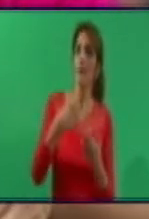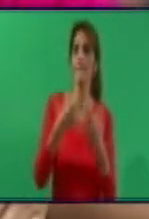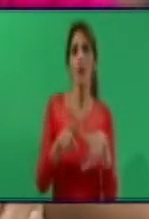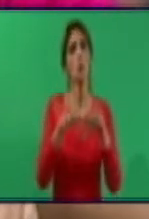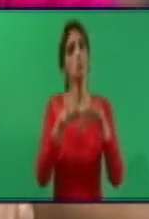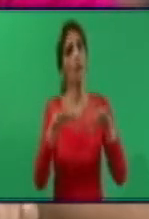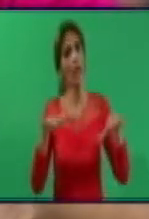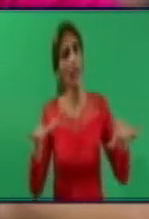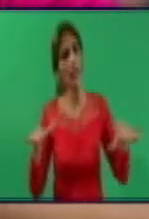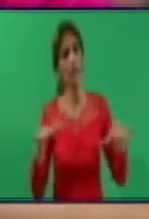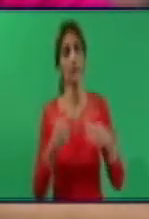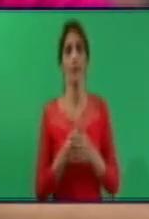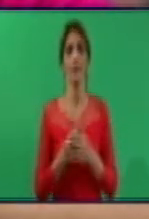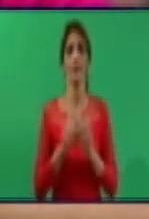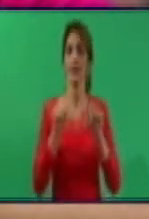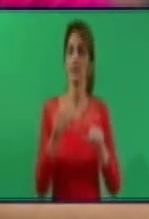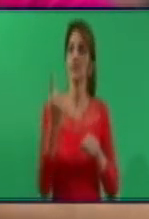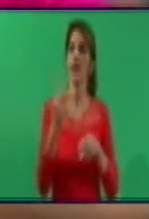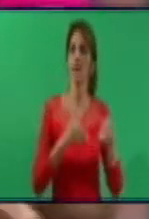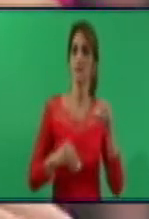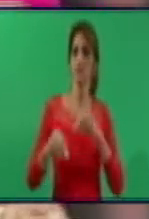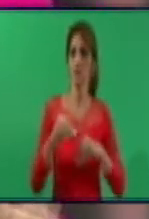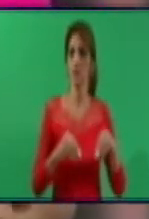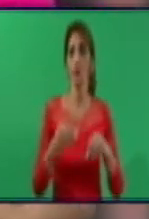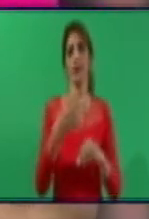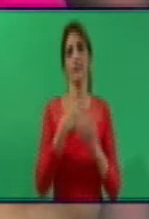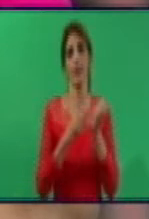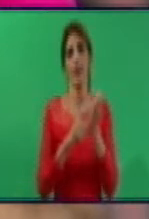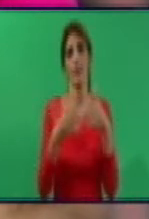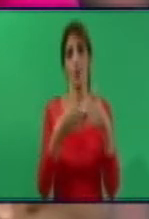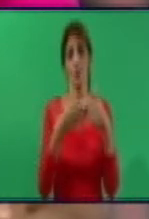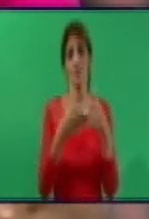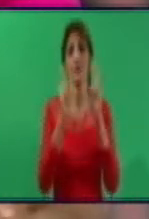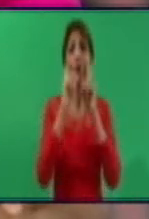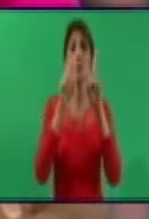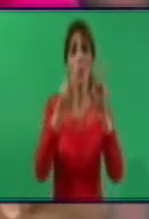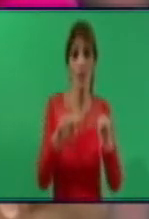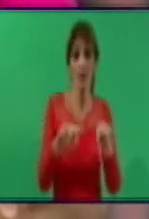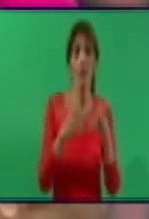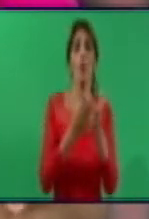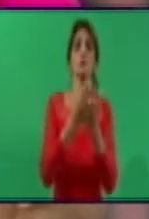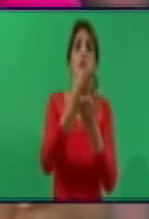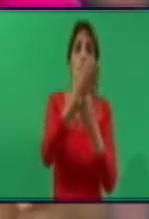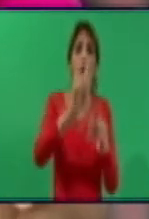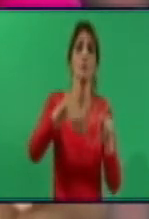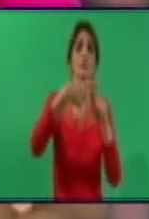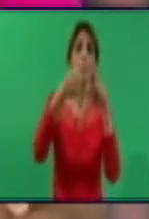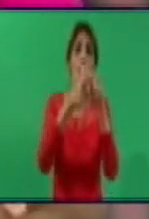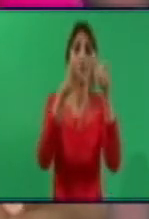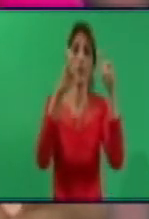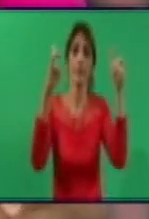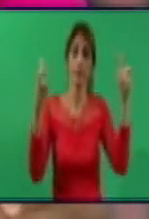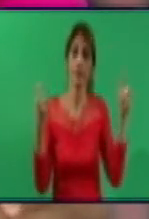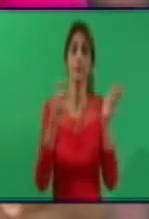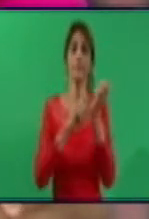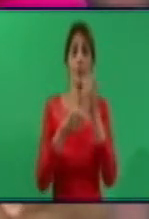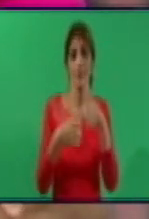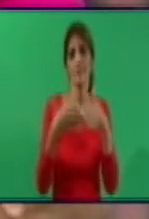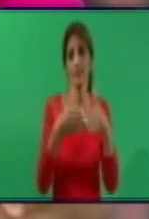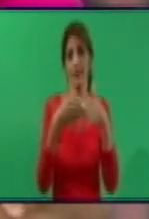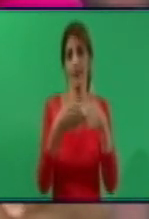Esa es hoy la situación, Yunel, epidemiológica. Como vemos, continuamos con el incremento de casos. Continúa